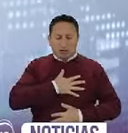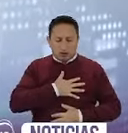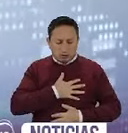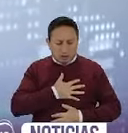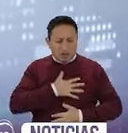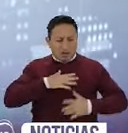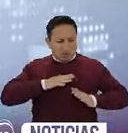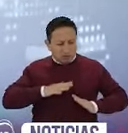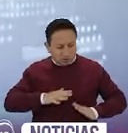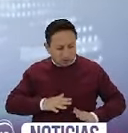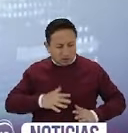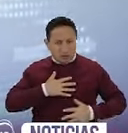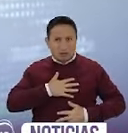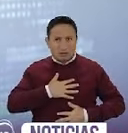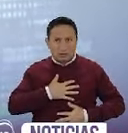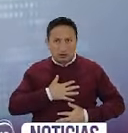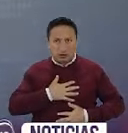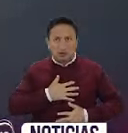a su vida.